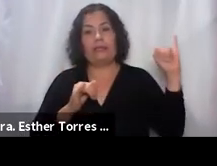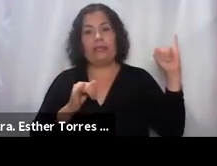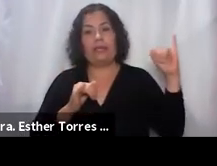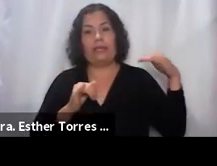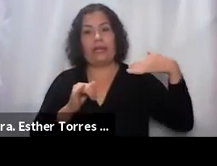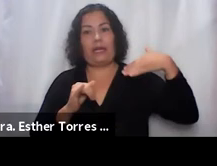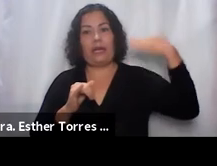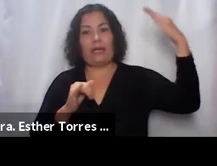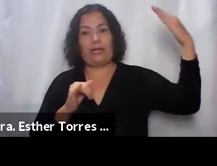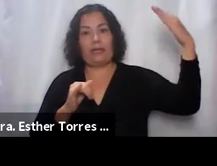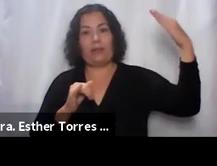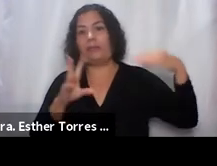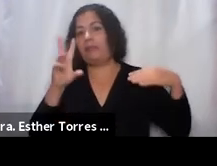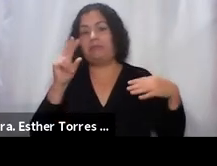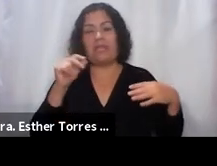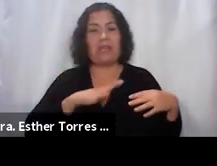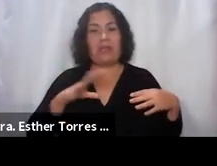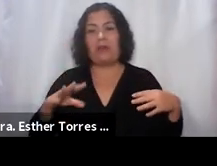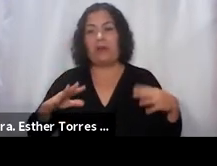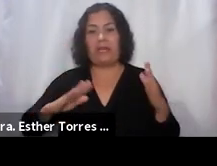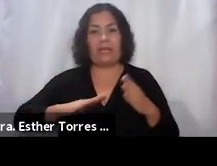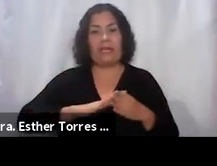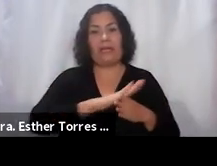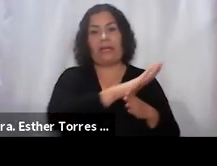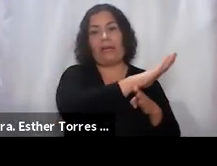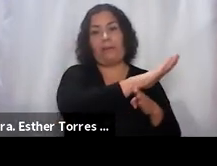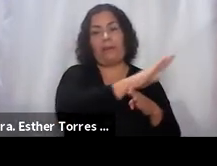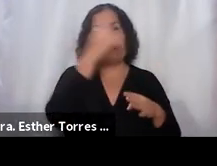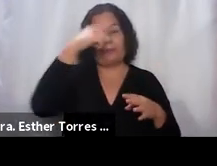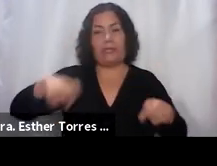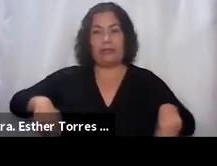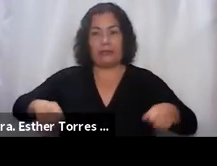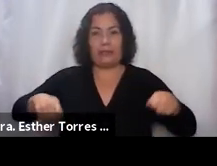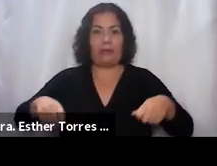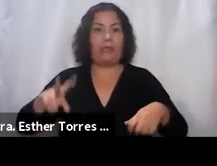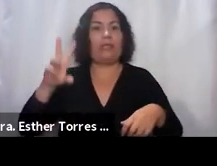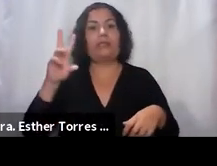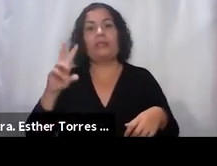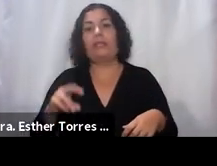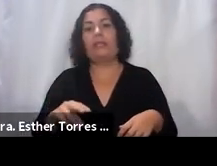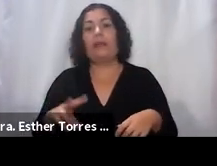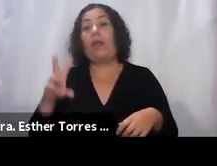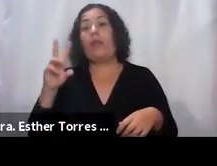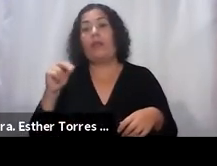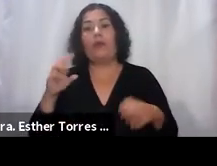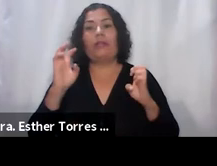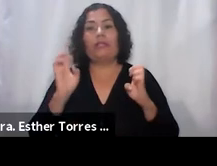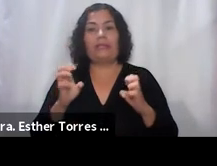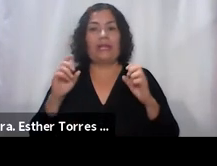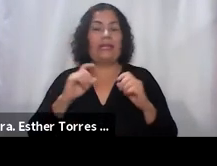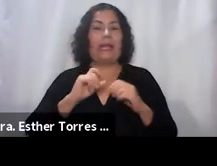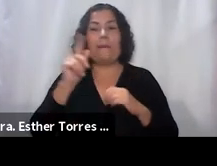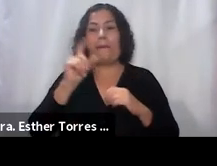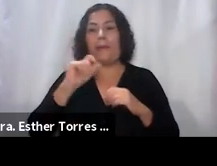pues que no había rampas y que no estaban alineadas las rampas una, ¿no? Enfrente de la